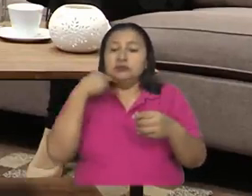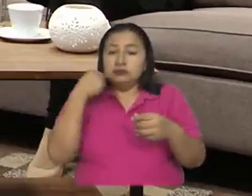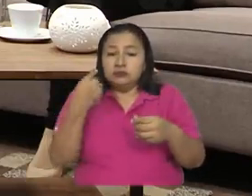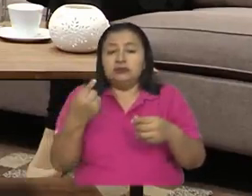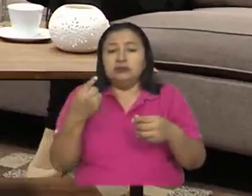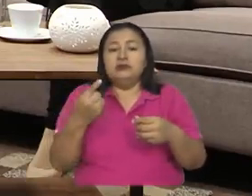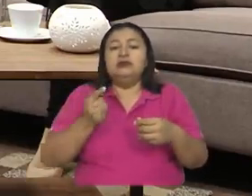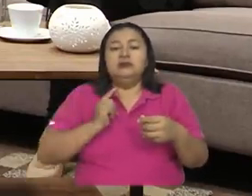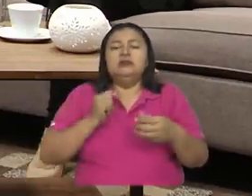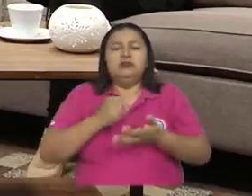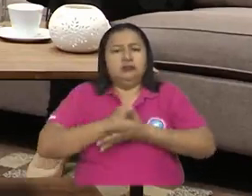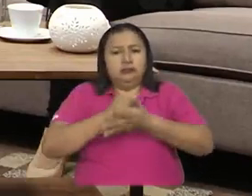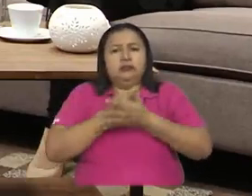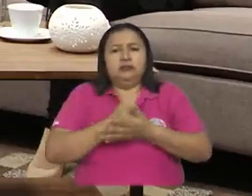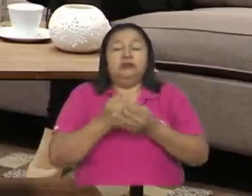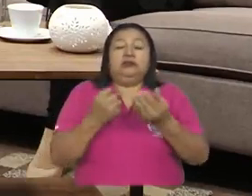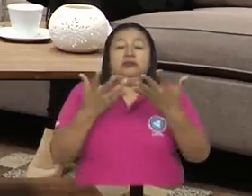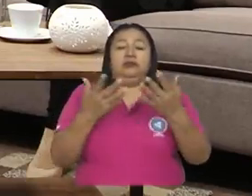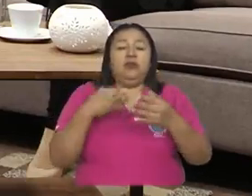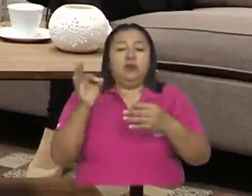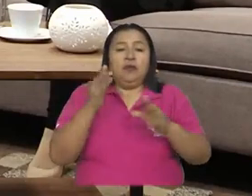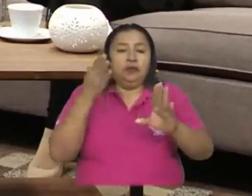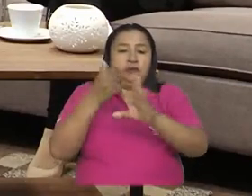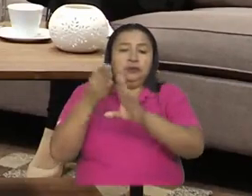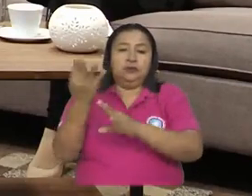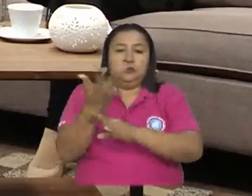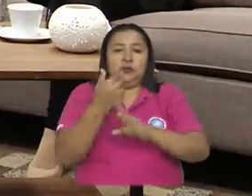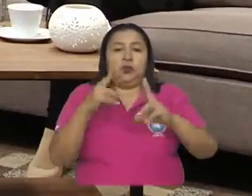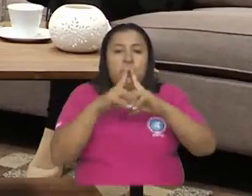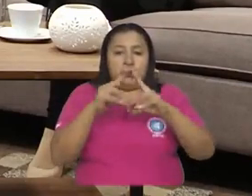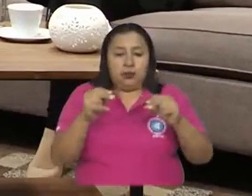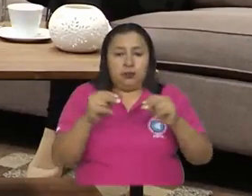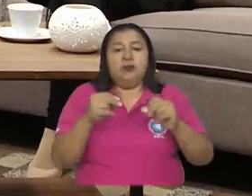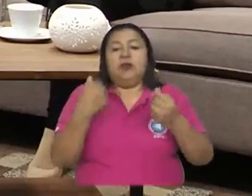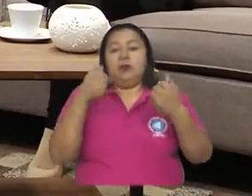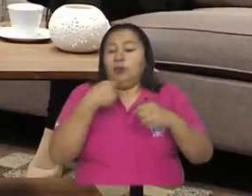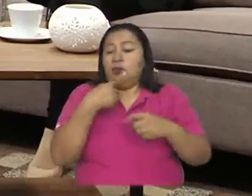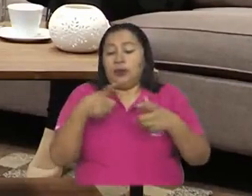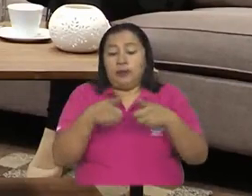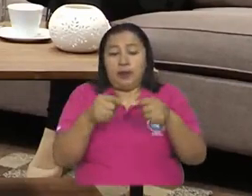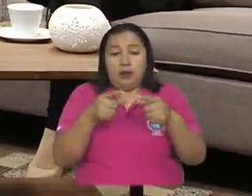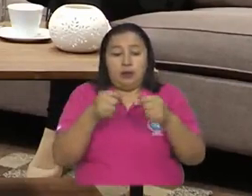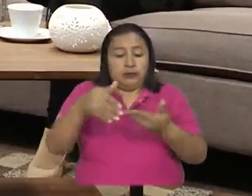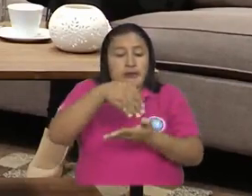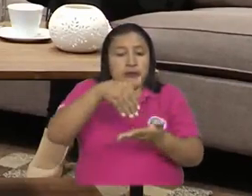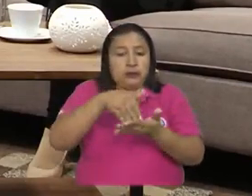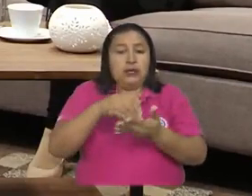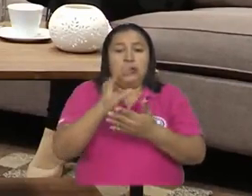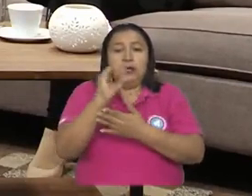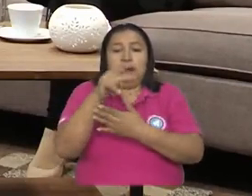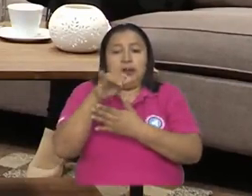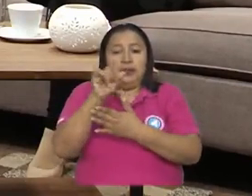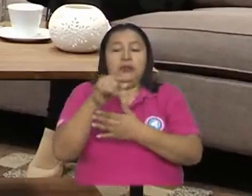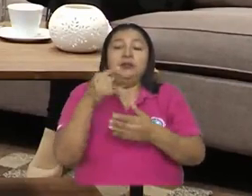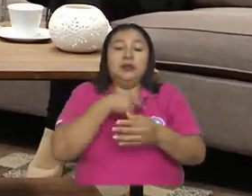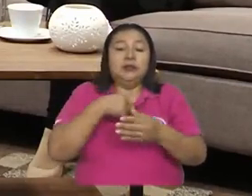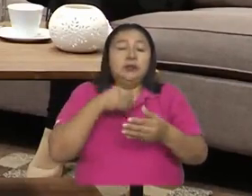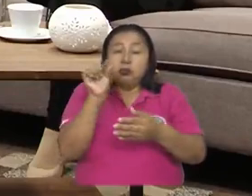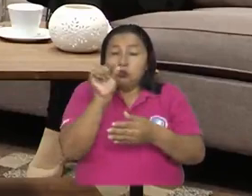también beneficia e impacta de forma directa en todo el territorio nacional, porque Managua es precisamente la capital. Hacemos